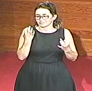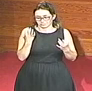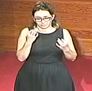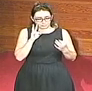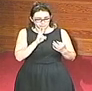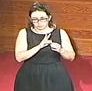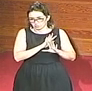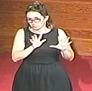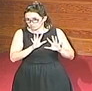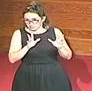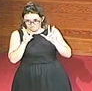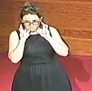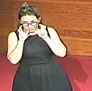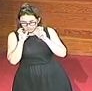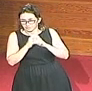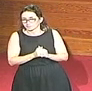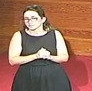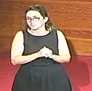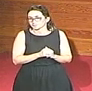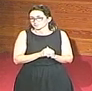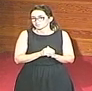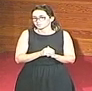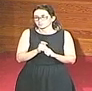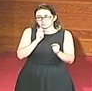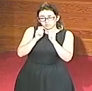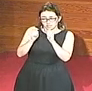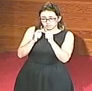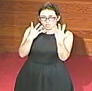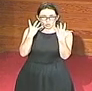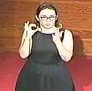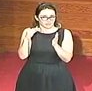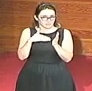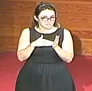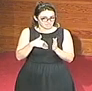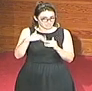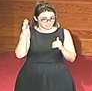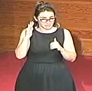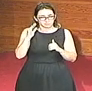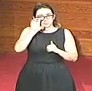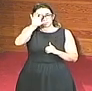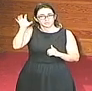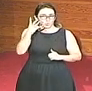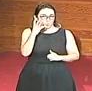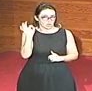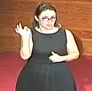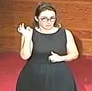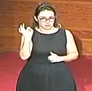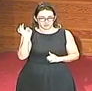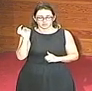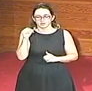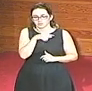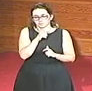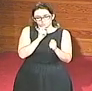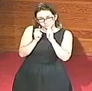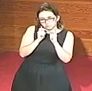demoledor. Lo hacen a partir de más de 90.000 entrevistas en 46 países. Tiene, la verdad, merece mi